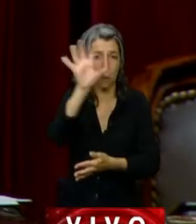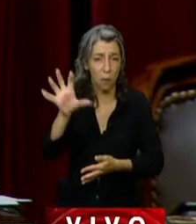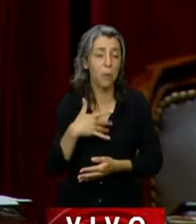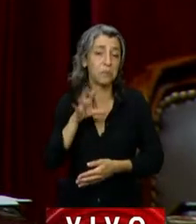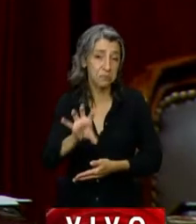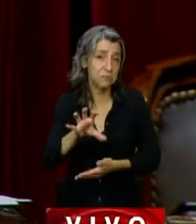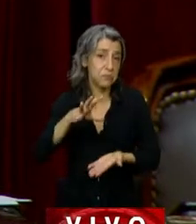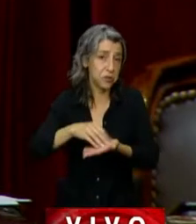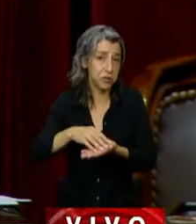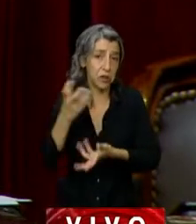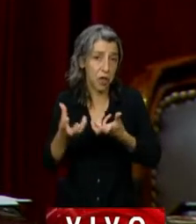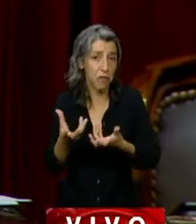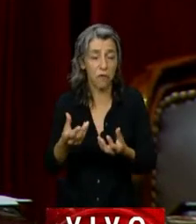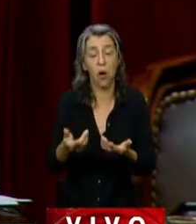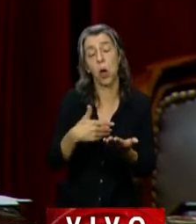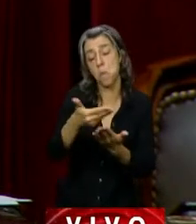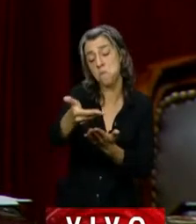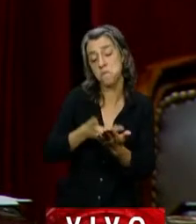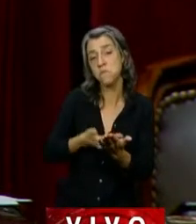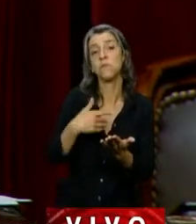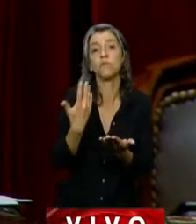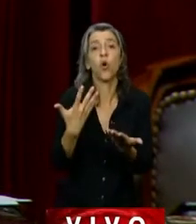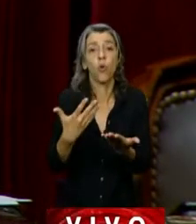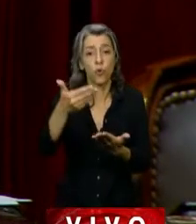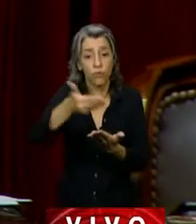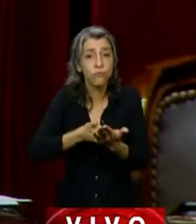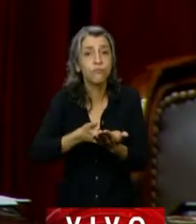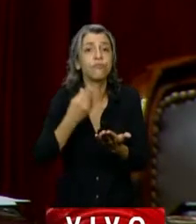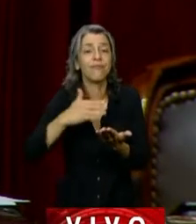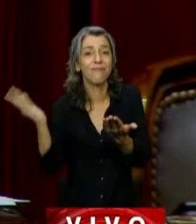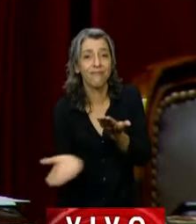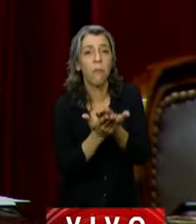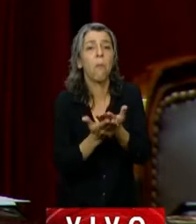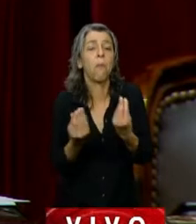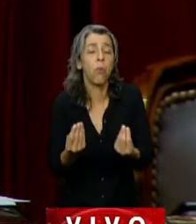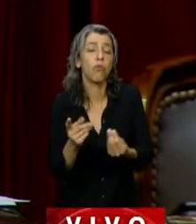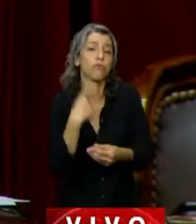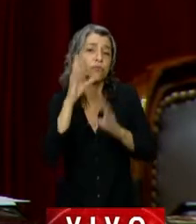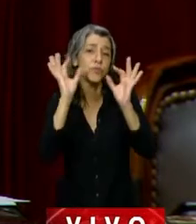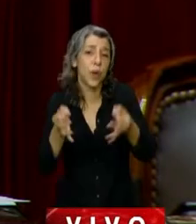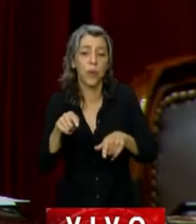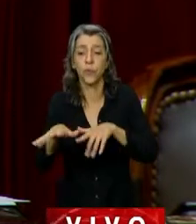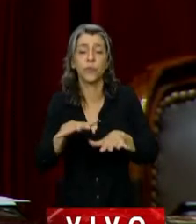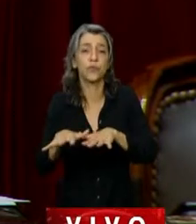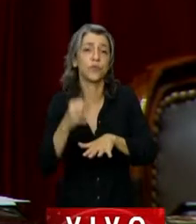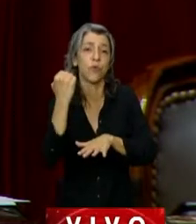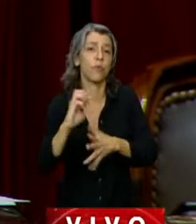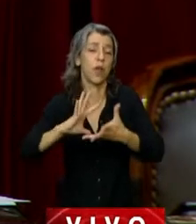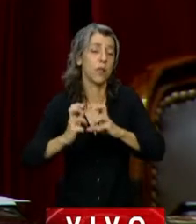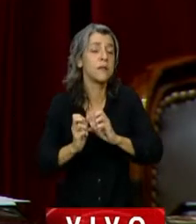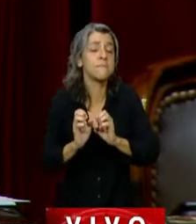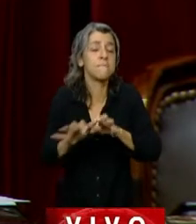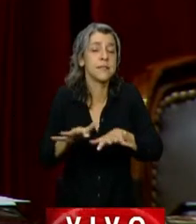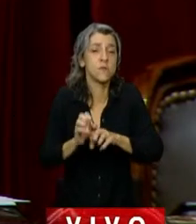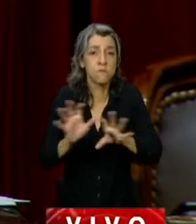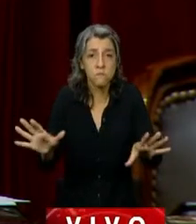Porque bueno, estamos en el medio de una situación crítica con un Fondo Monetario Internacional que no lo buscamos, que según Duchovne nos